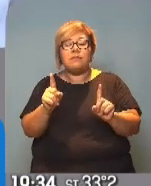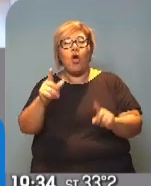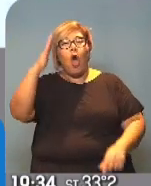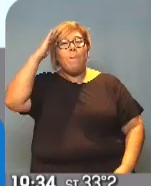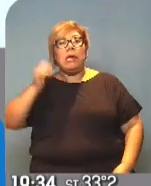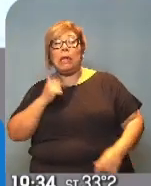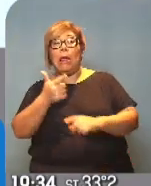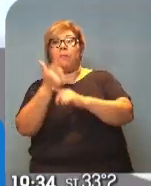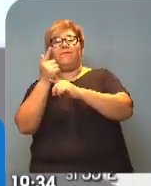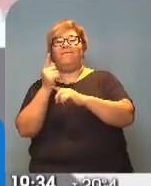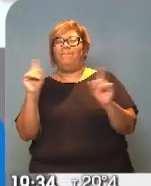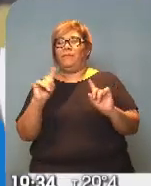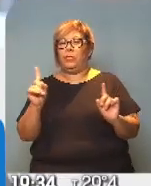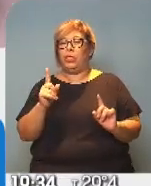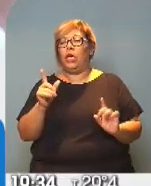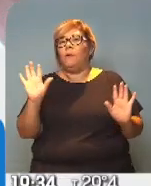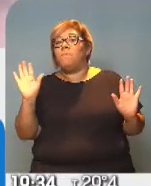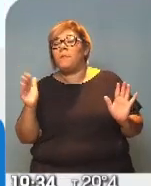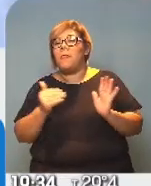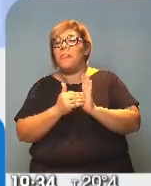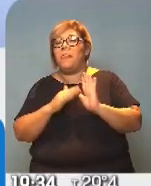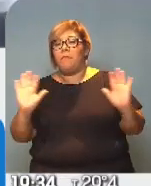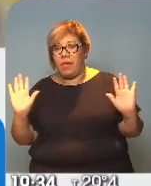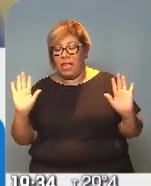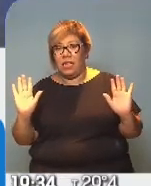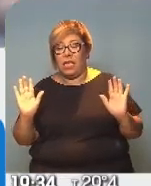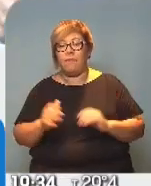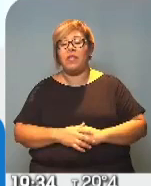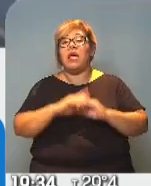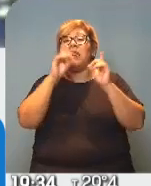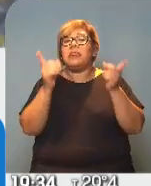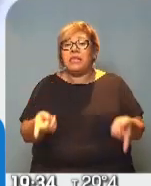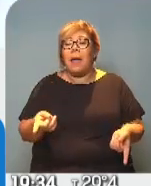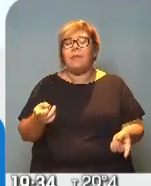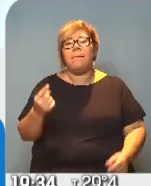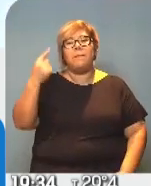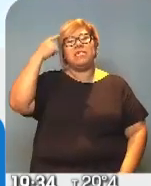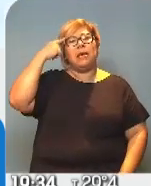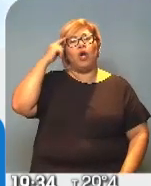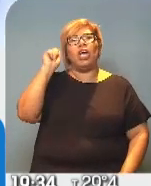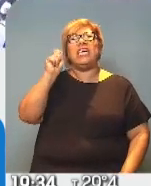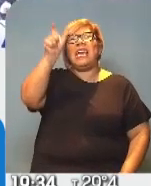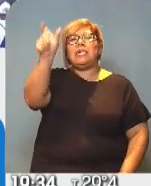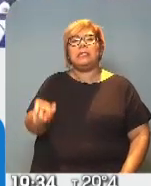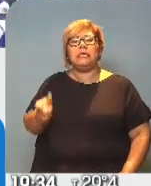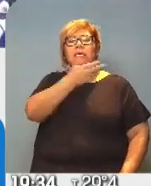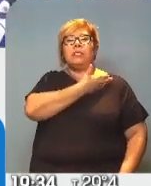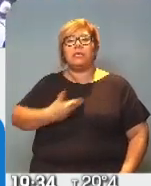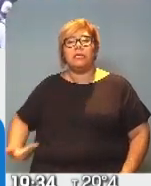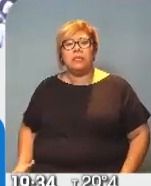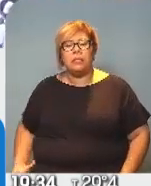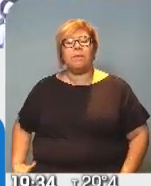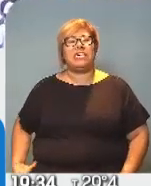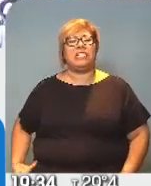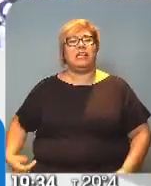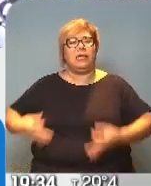que hay muchas dudas dentro de las Fuerzas Armadas que se preguntan quién es mi comandante en jefe, Maduro o Guaidó. Y ante esa